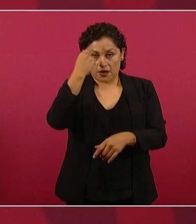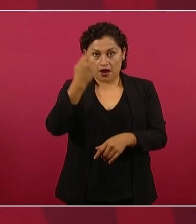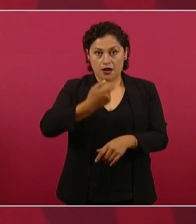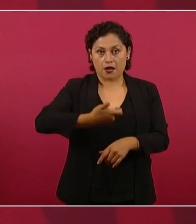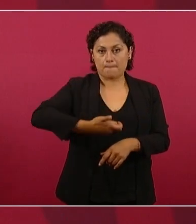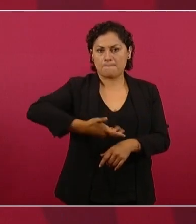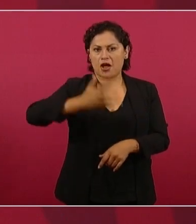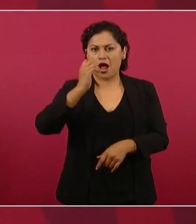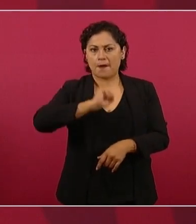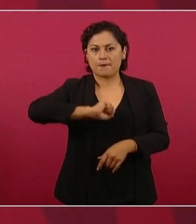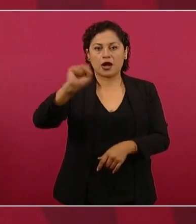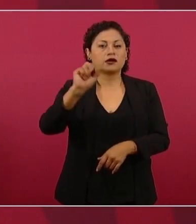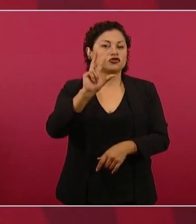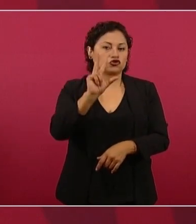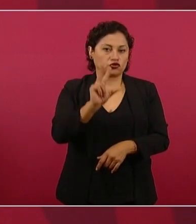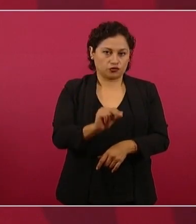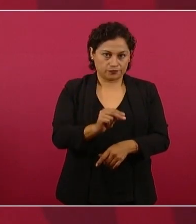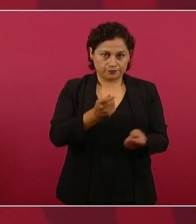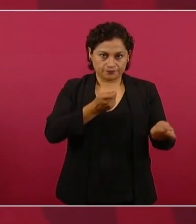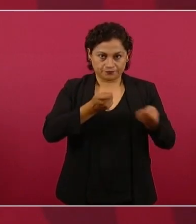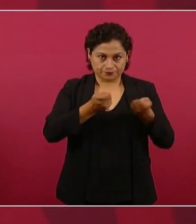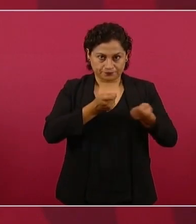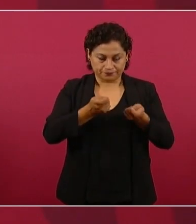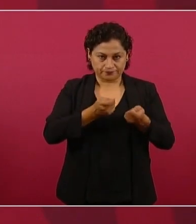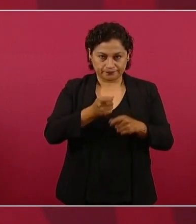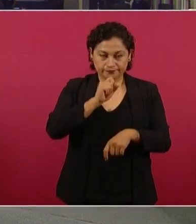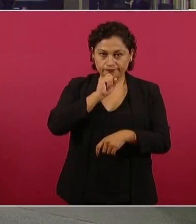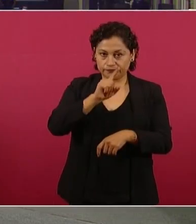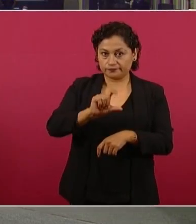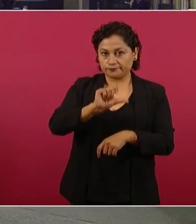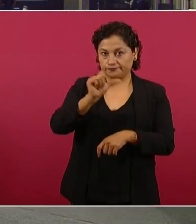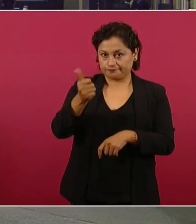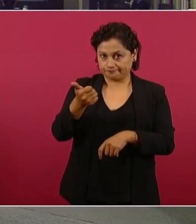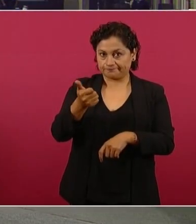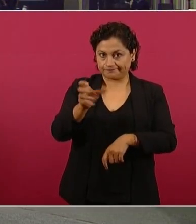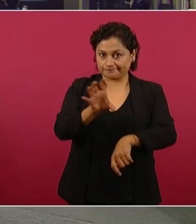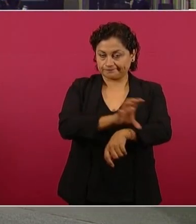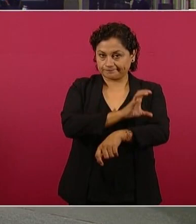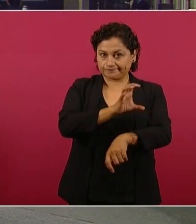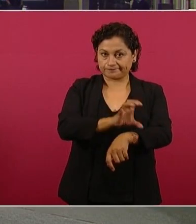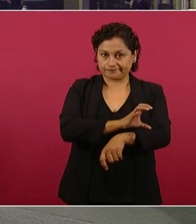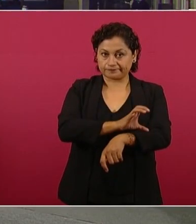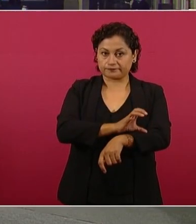los energéticos, todavía nos queda ahí